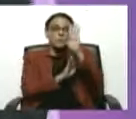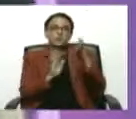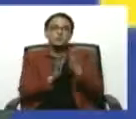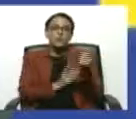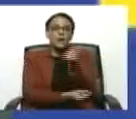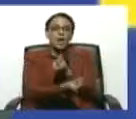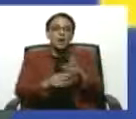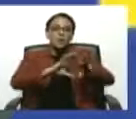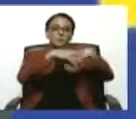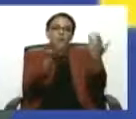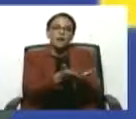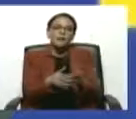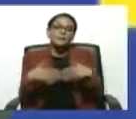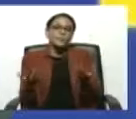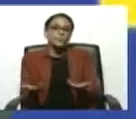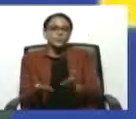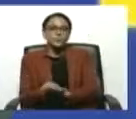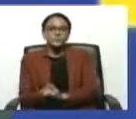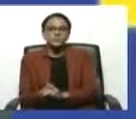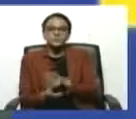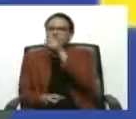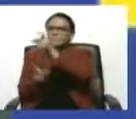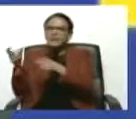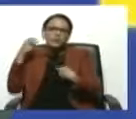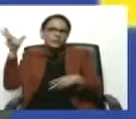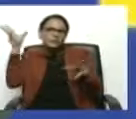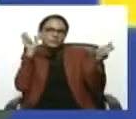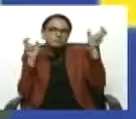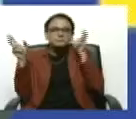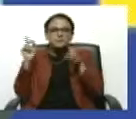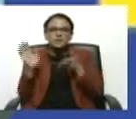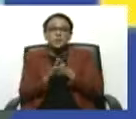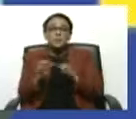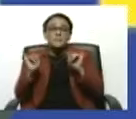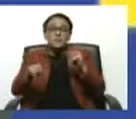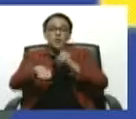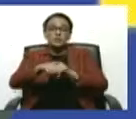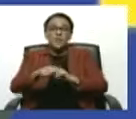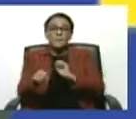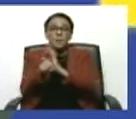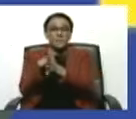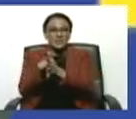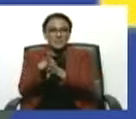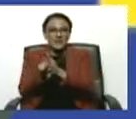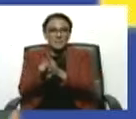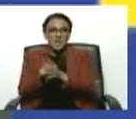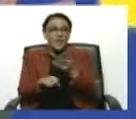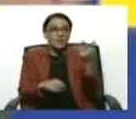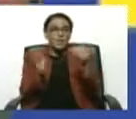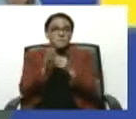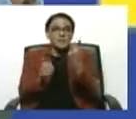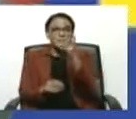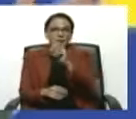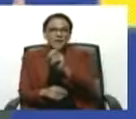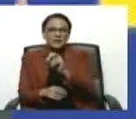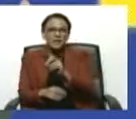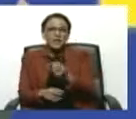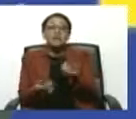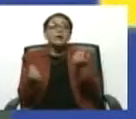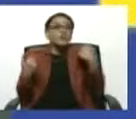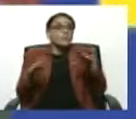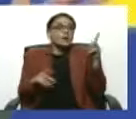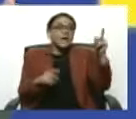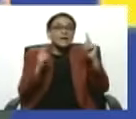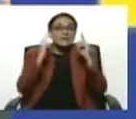global. Alguien por allí decía, cuando la época de la pandemia, año 2020, que si se estornudaba en